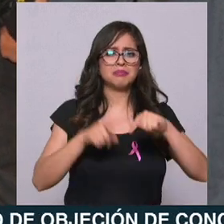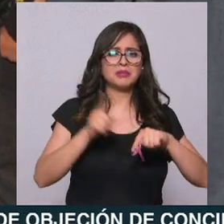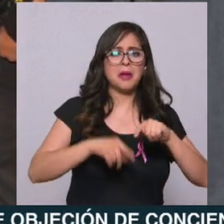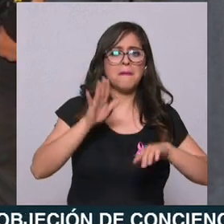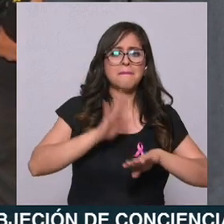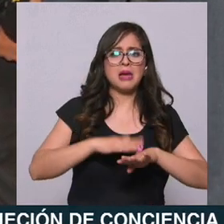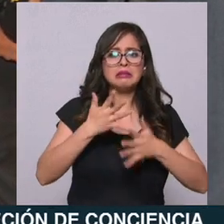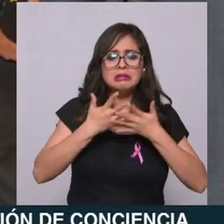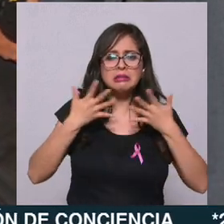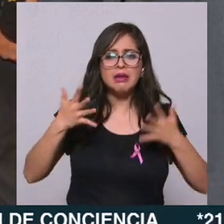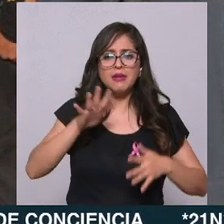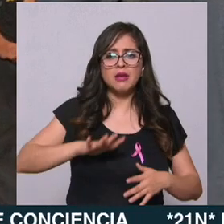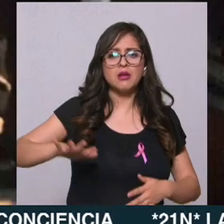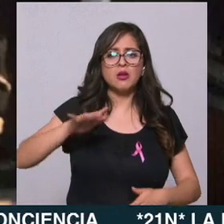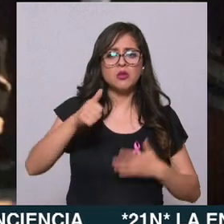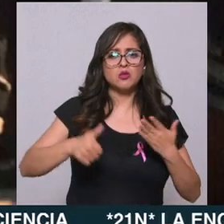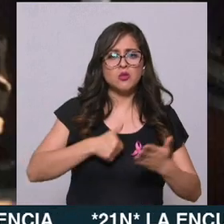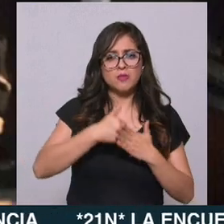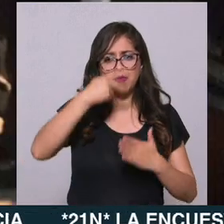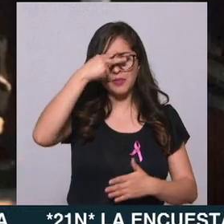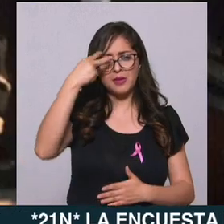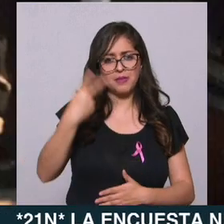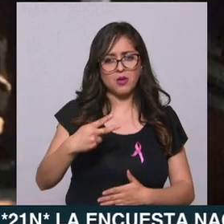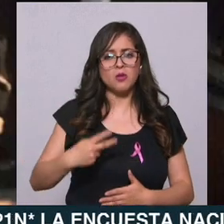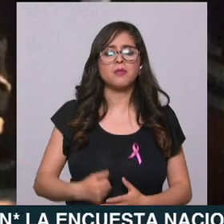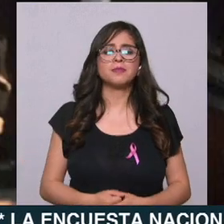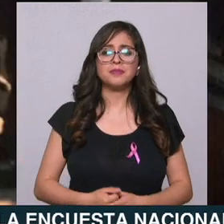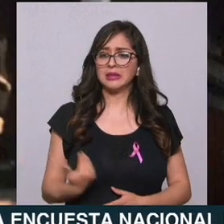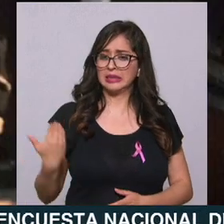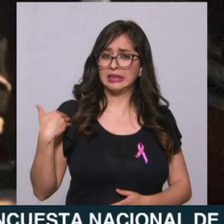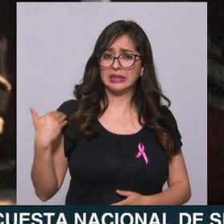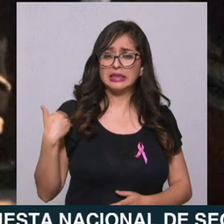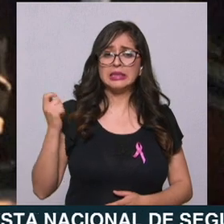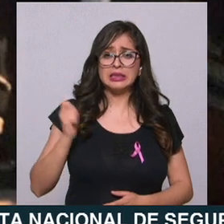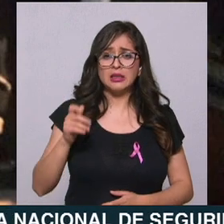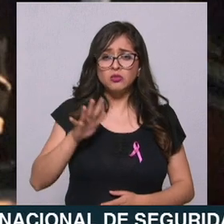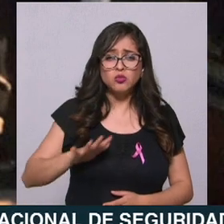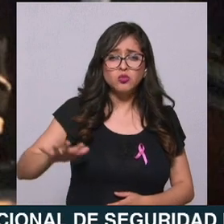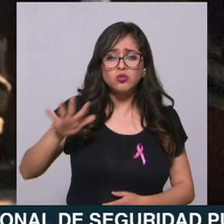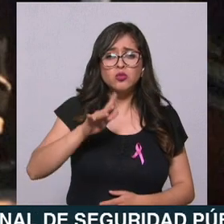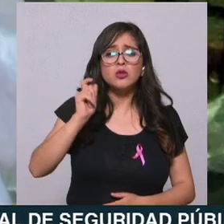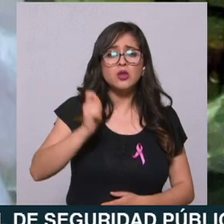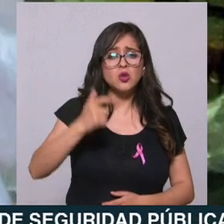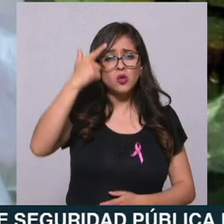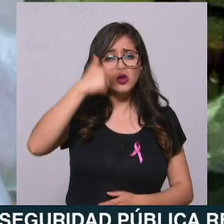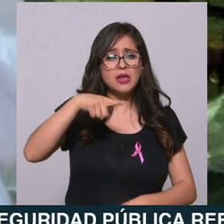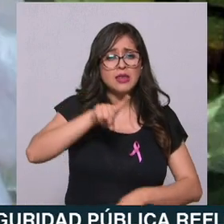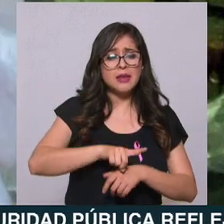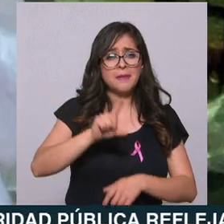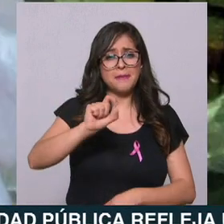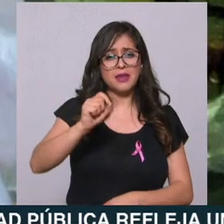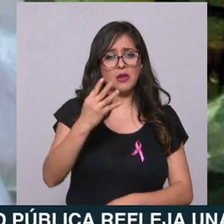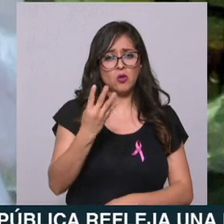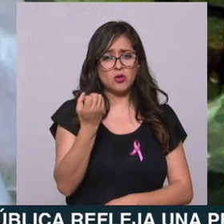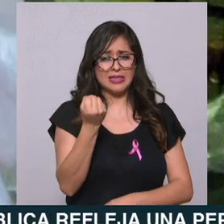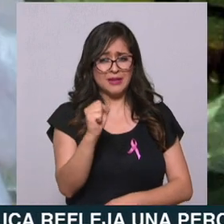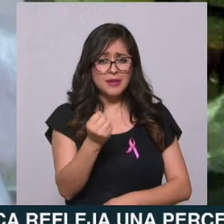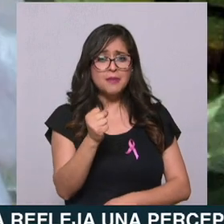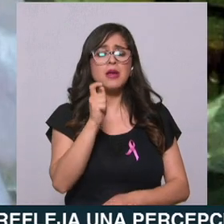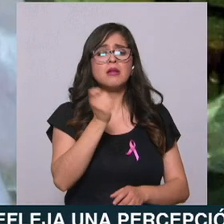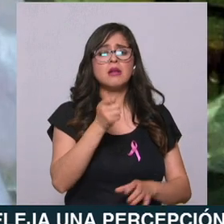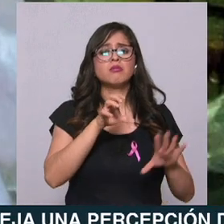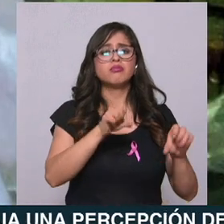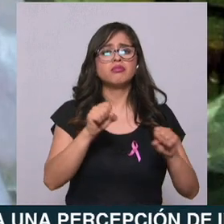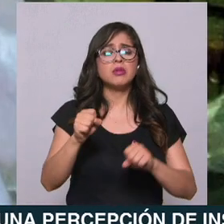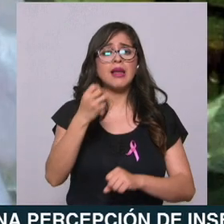grande de este tipo en la capital. El operativo más reciente que se realizó en esta zona fue la madrugada del 24 de septiembre. Ahí detuvieron